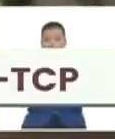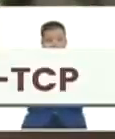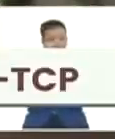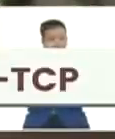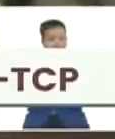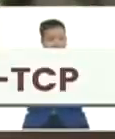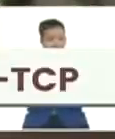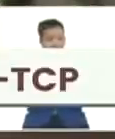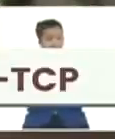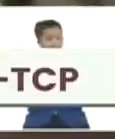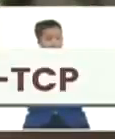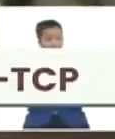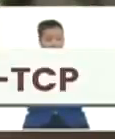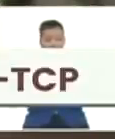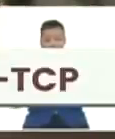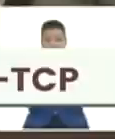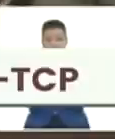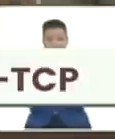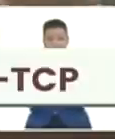Unidos pierda su influencia.